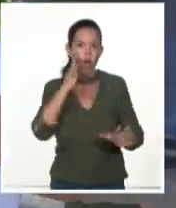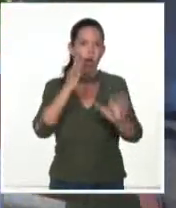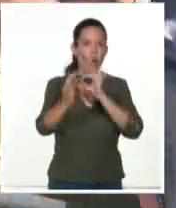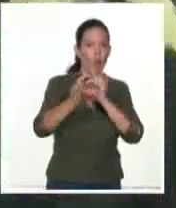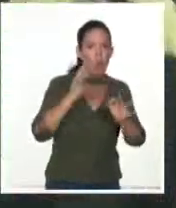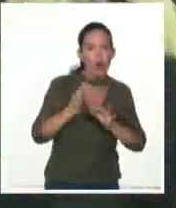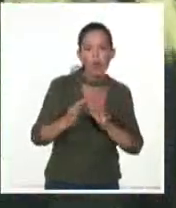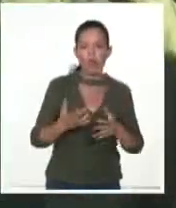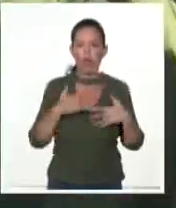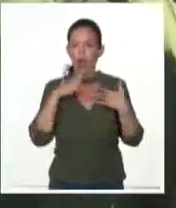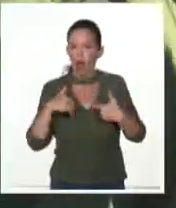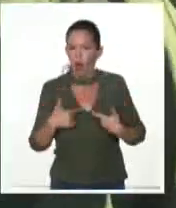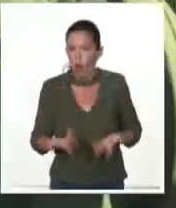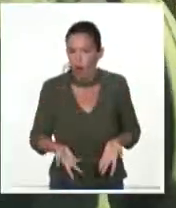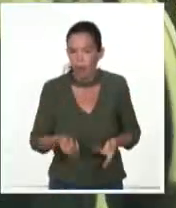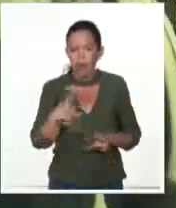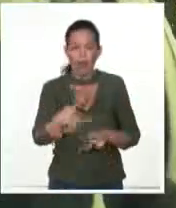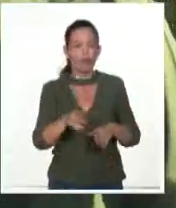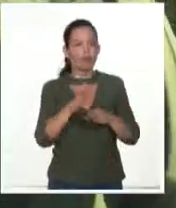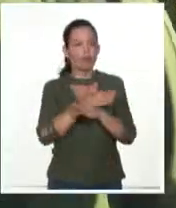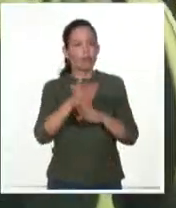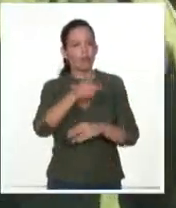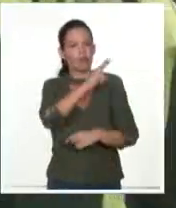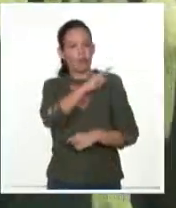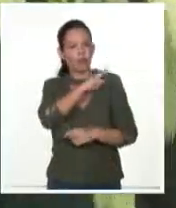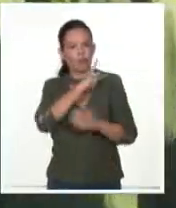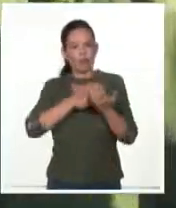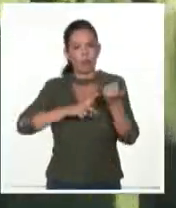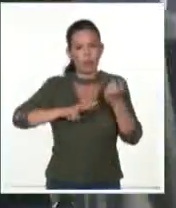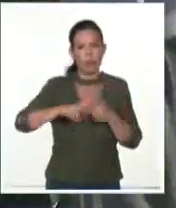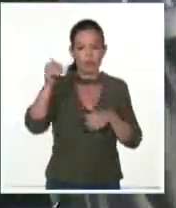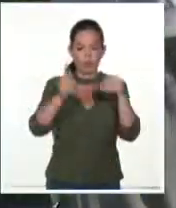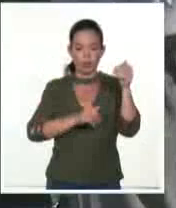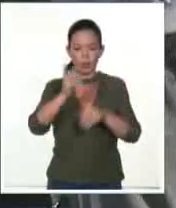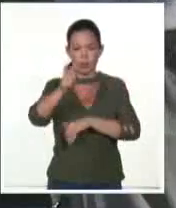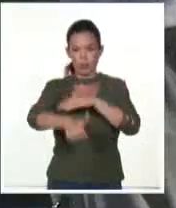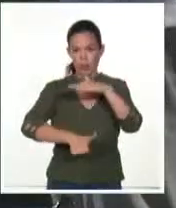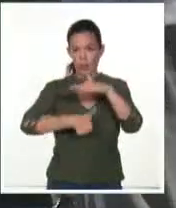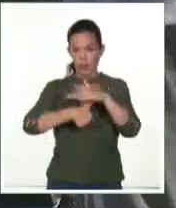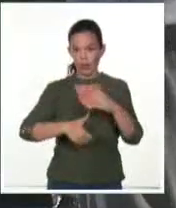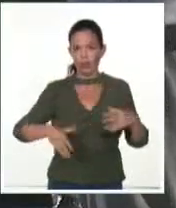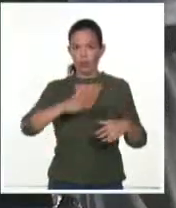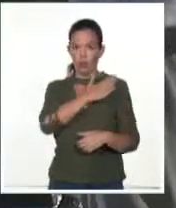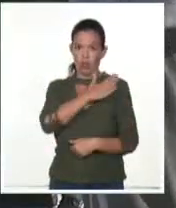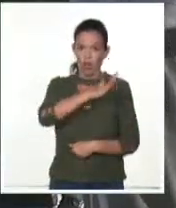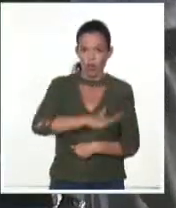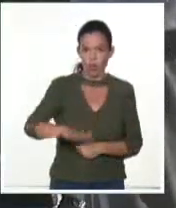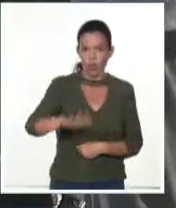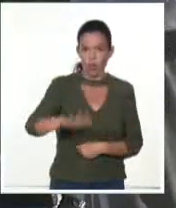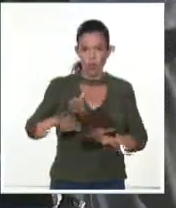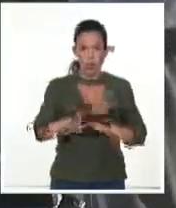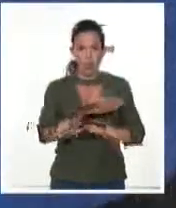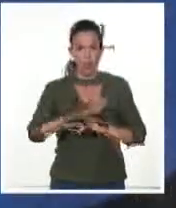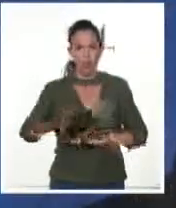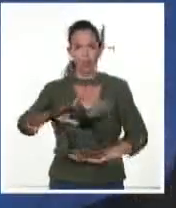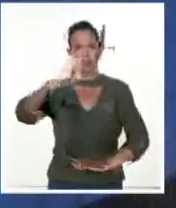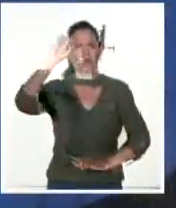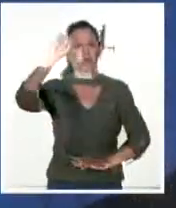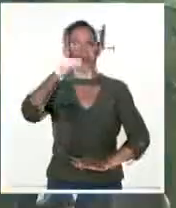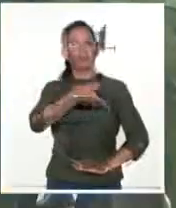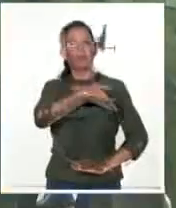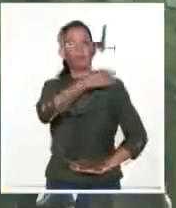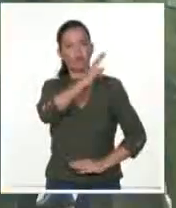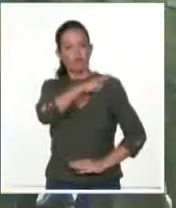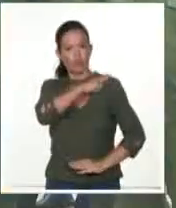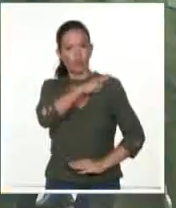de Defensa Provincial, encabezado por su presidente Ernesto Santiesteban Velázquez, y oficiales de las Fuerzas Armadas